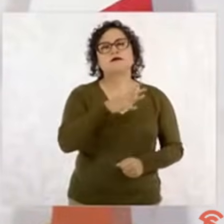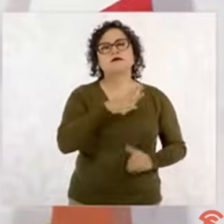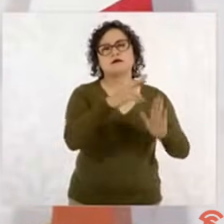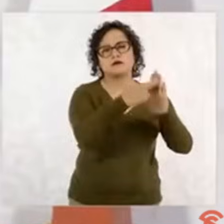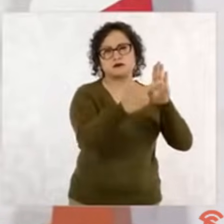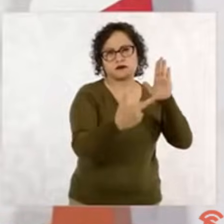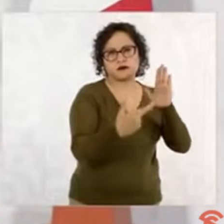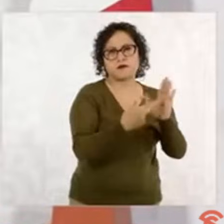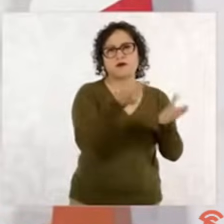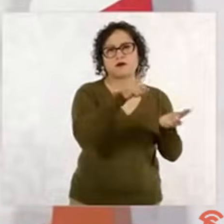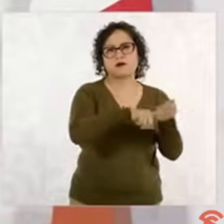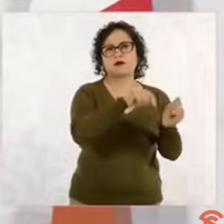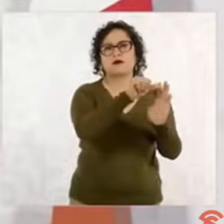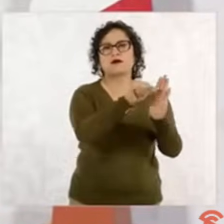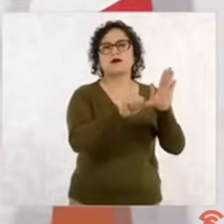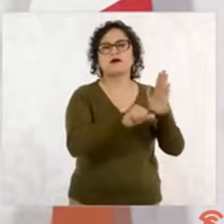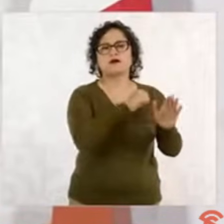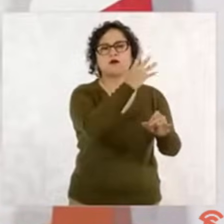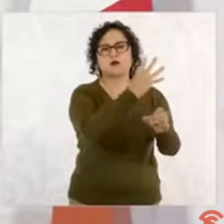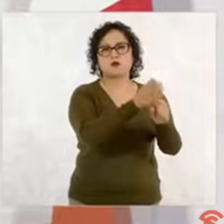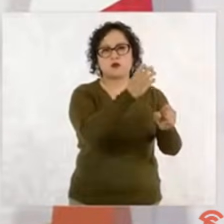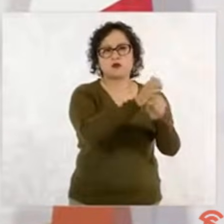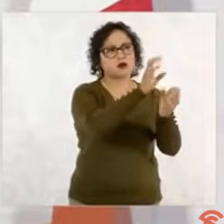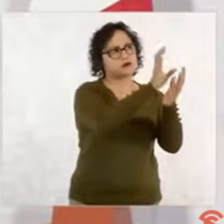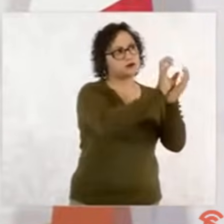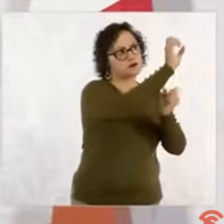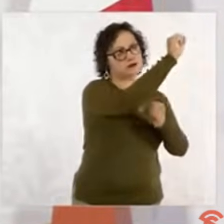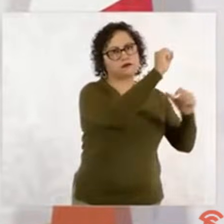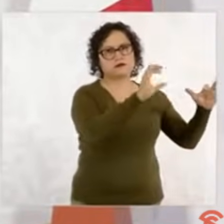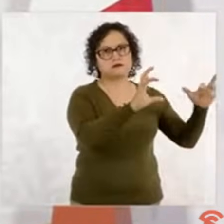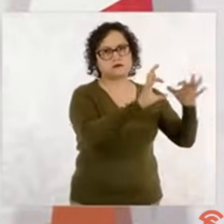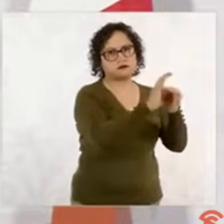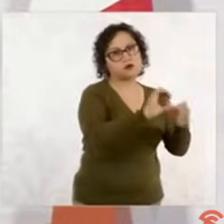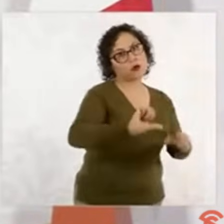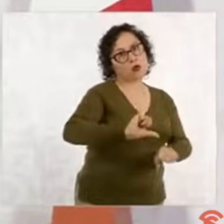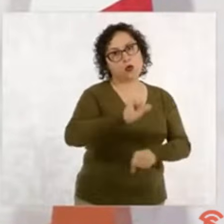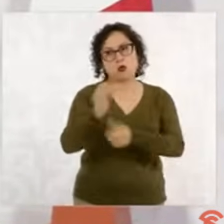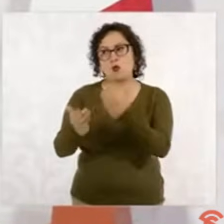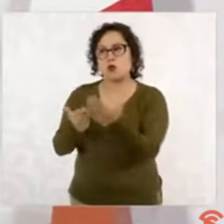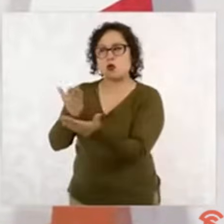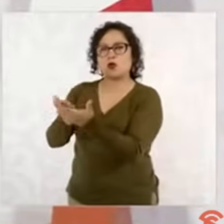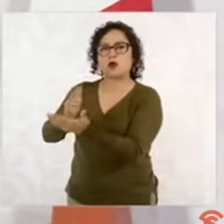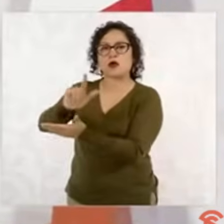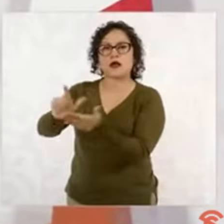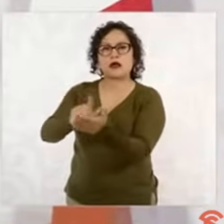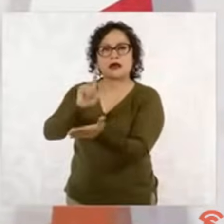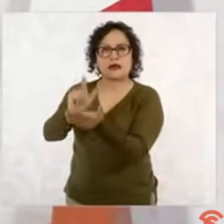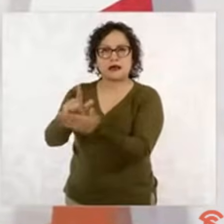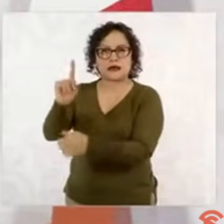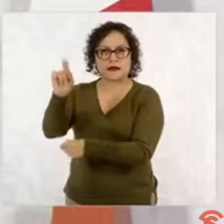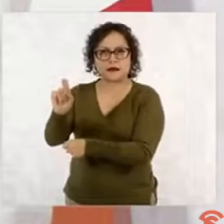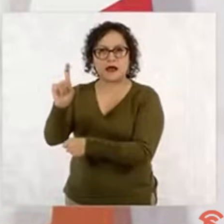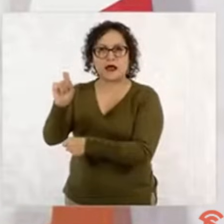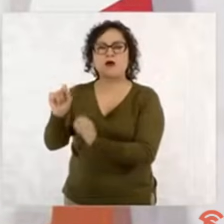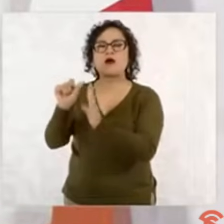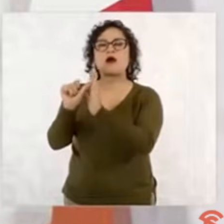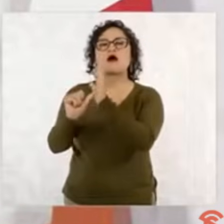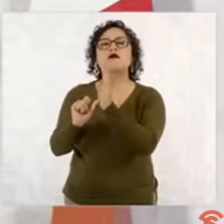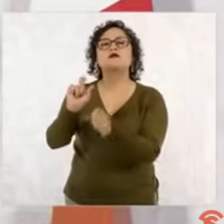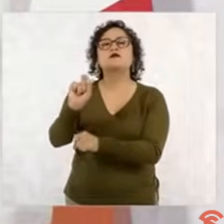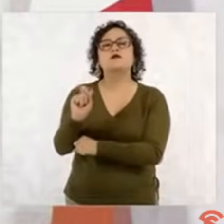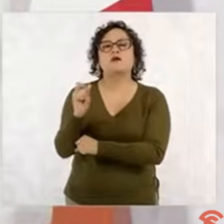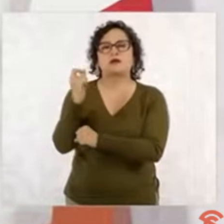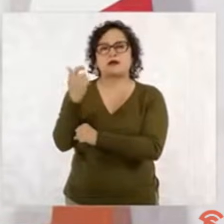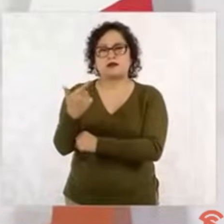4º constitucional, y por otro lado, la reforma a la Ley de Aguas, que es reglamentaria del artículo 27. Es muy